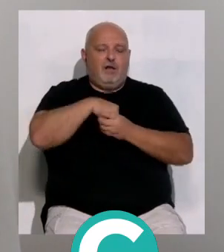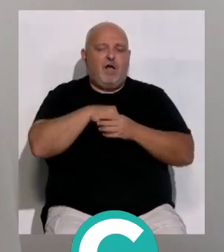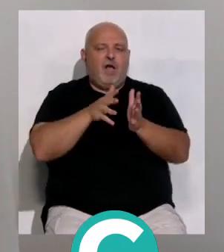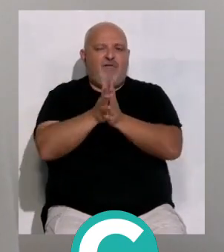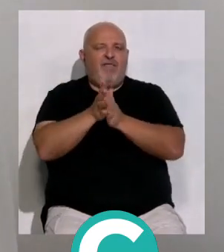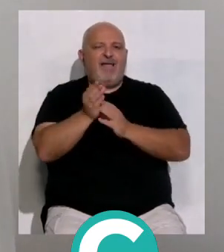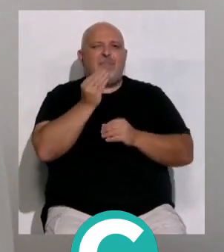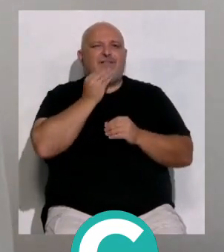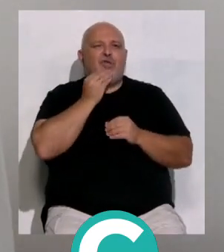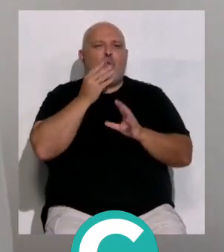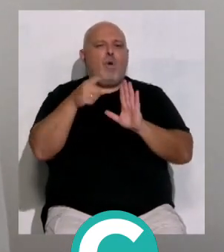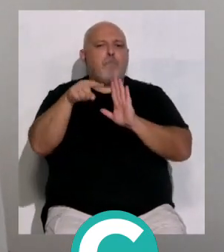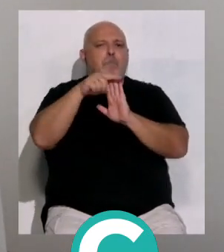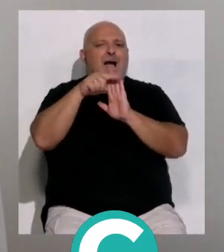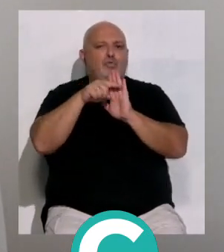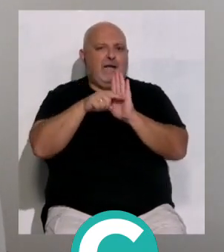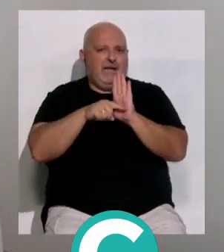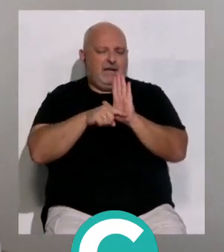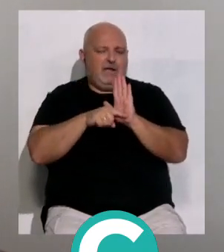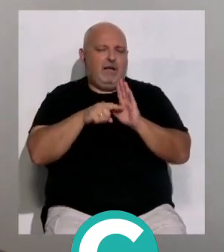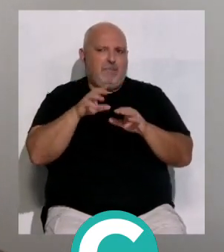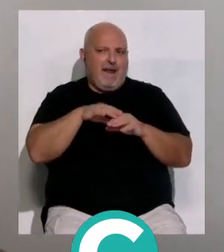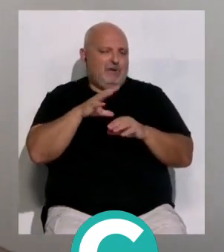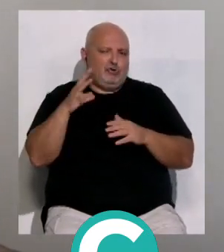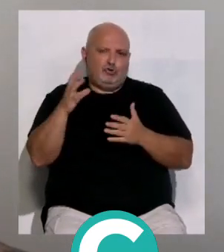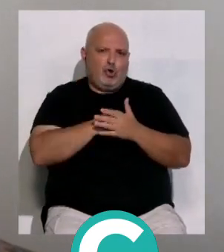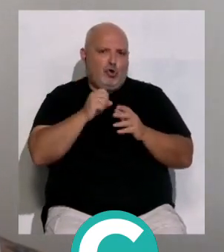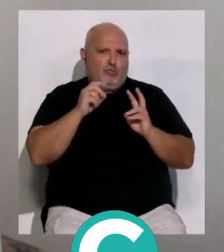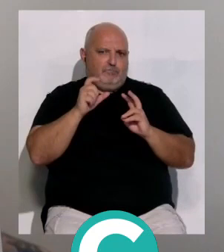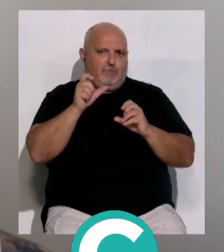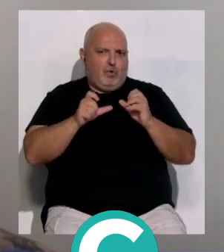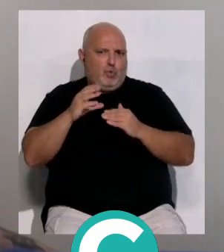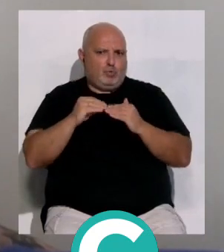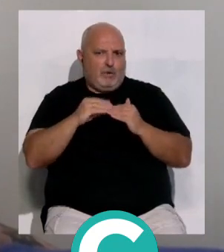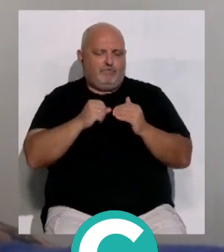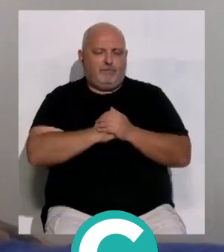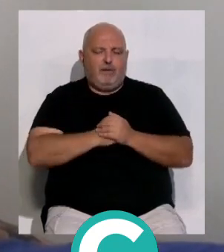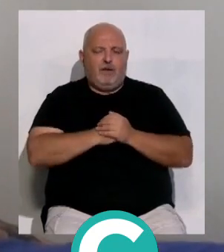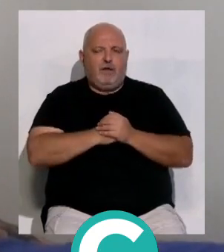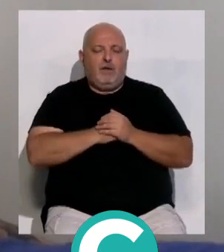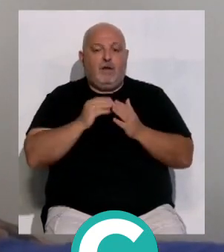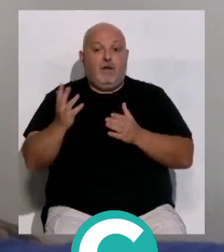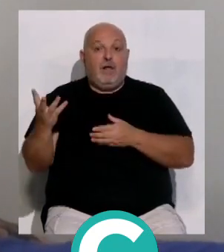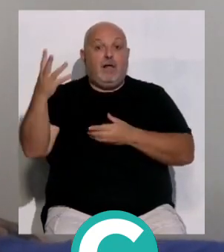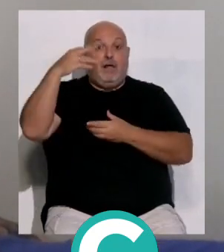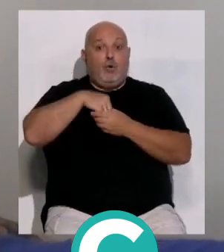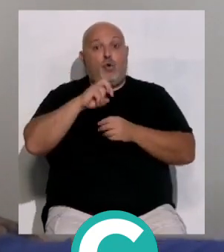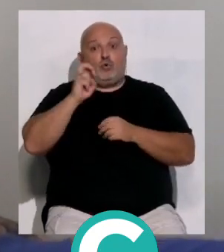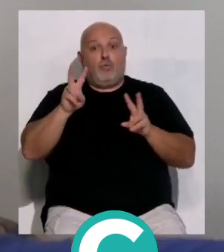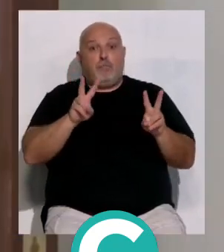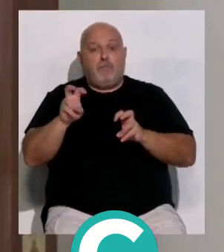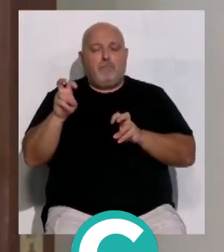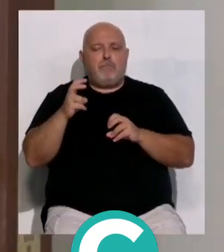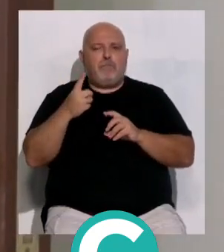de establecer unas pautas alimenticias que son cardiosaludables para todos nuestros pacientes. Y ahora se nos ha incorporado el tema